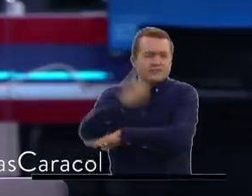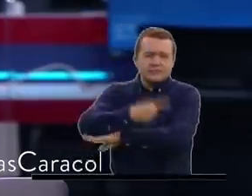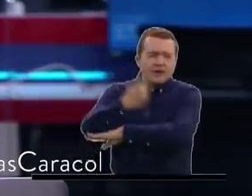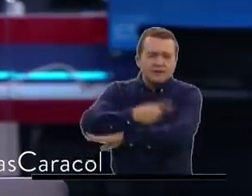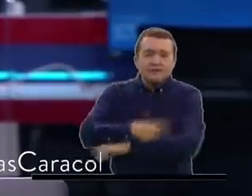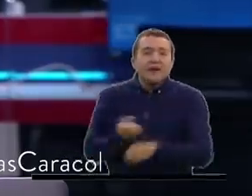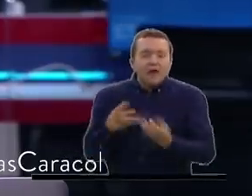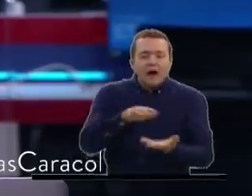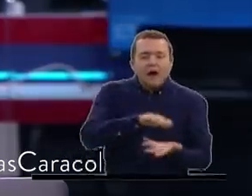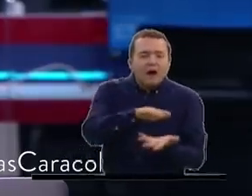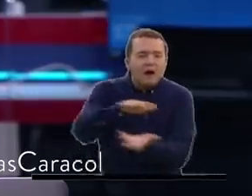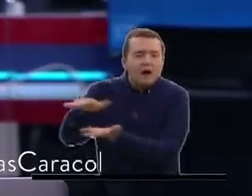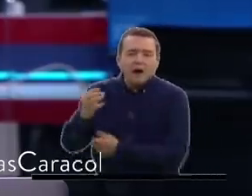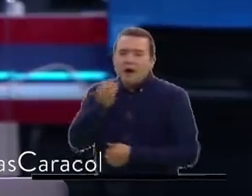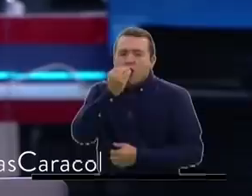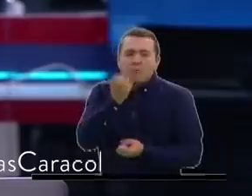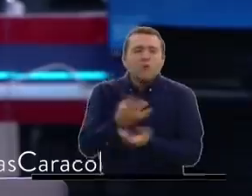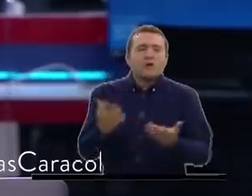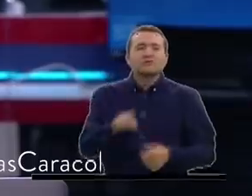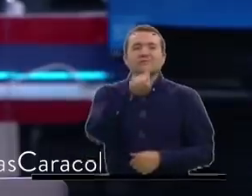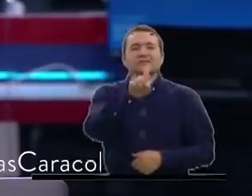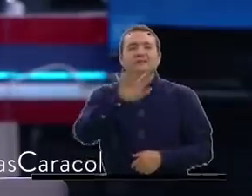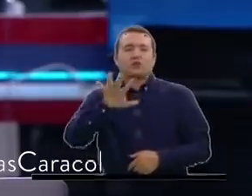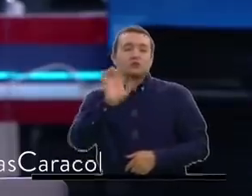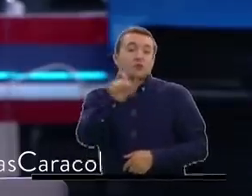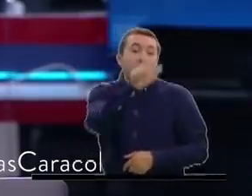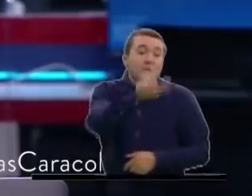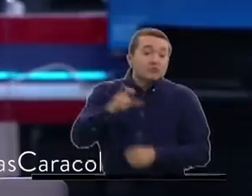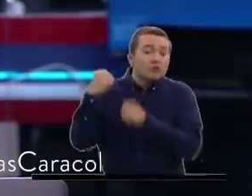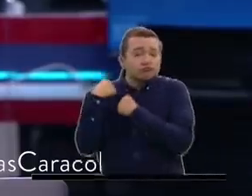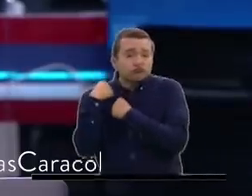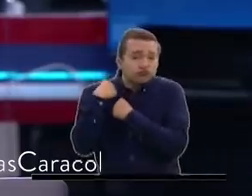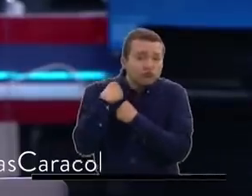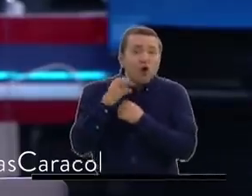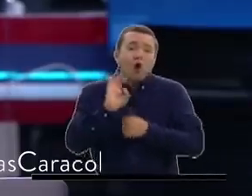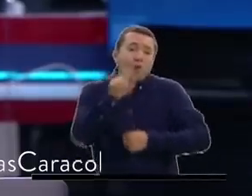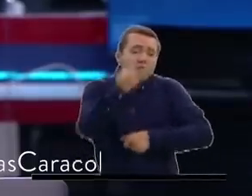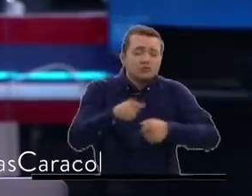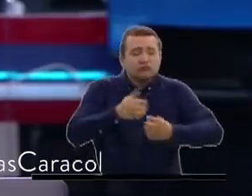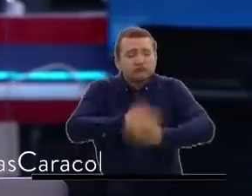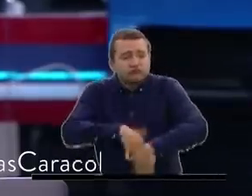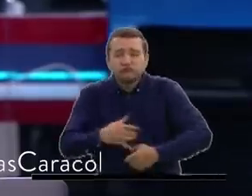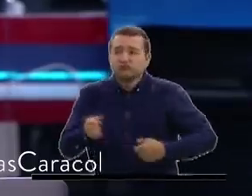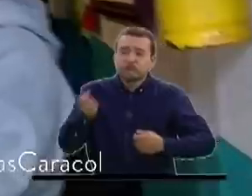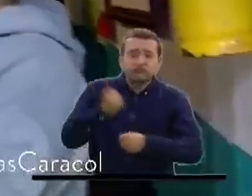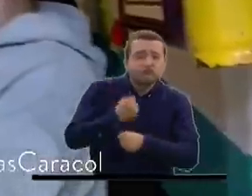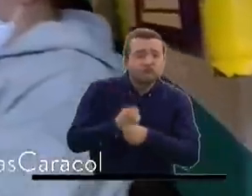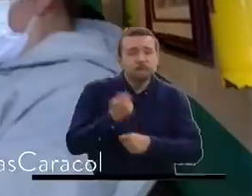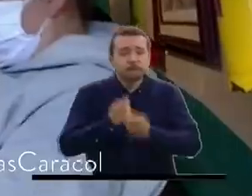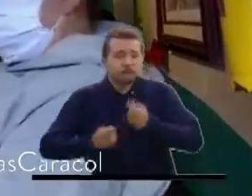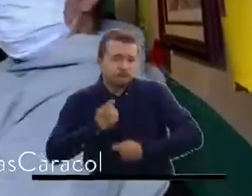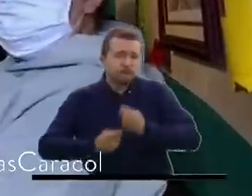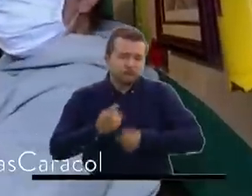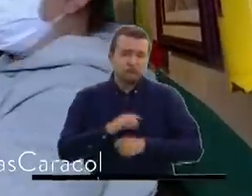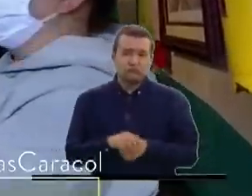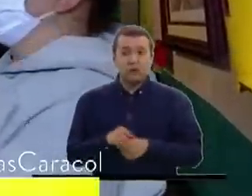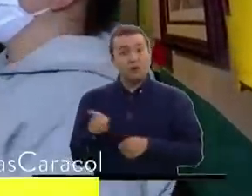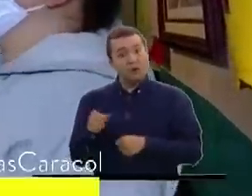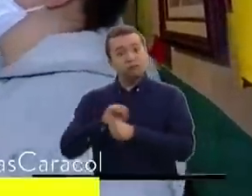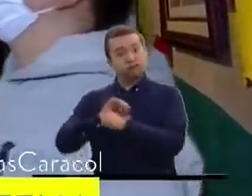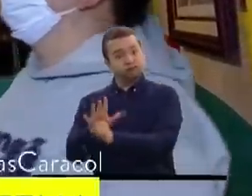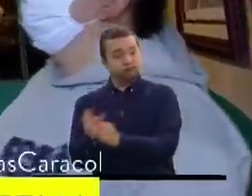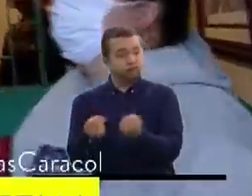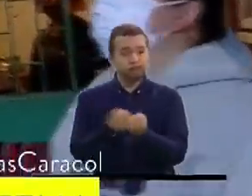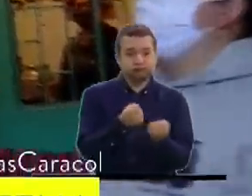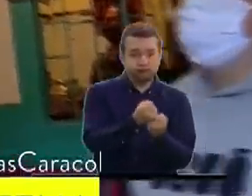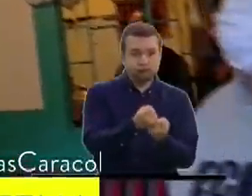calle y a trabajadores informales que viven del día a día. Un gesto solidario en tiempos de cuarentena. Jesús, ¿qué significa para usted ese